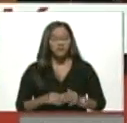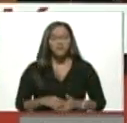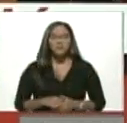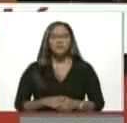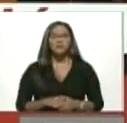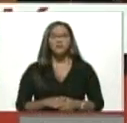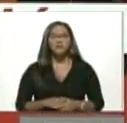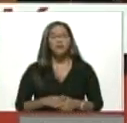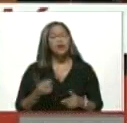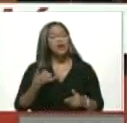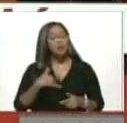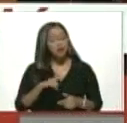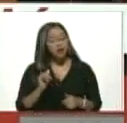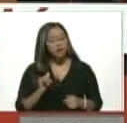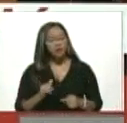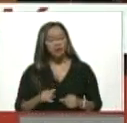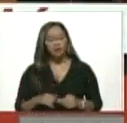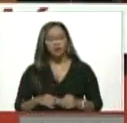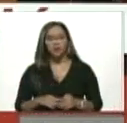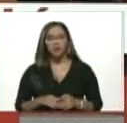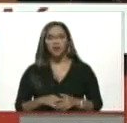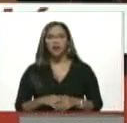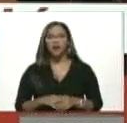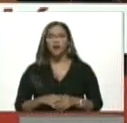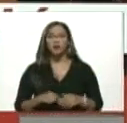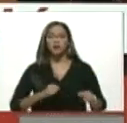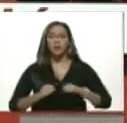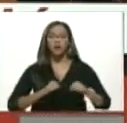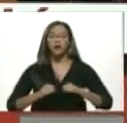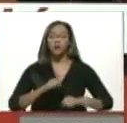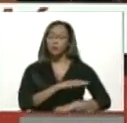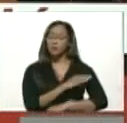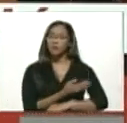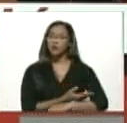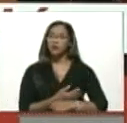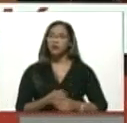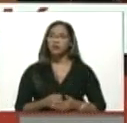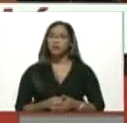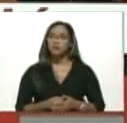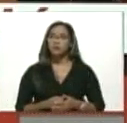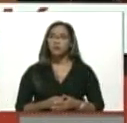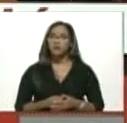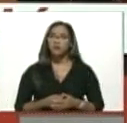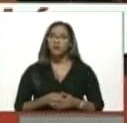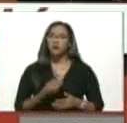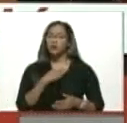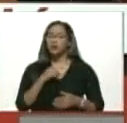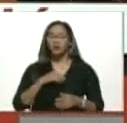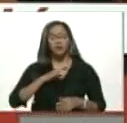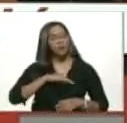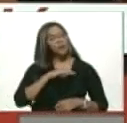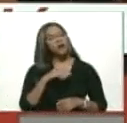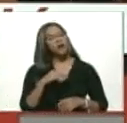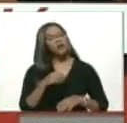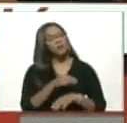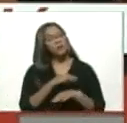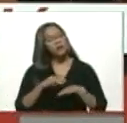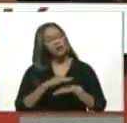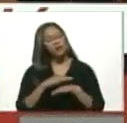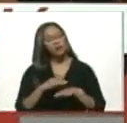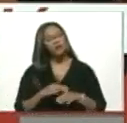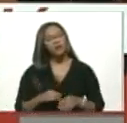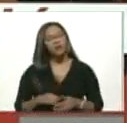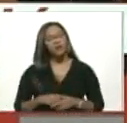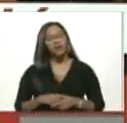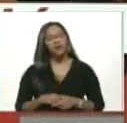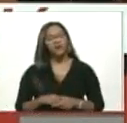Aquí ha habido temblores muy fuertes. Una vez estábamos en el ministerio, ya que fue terrible,